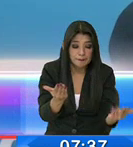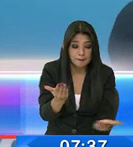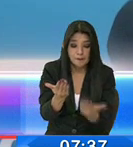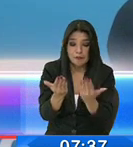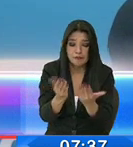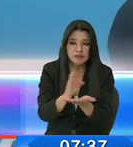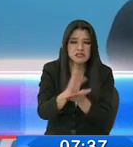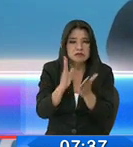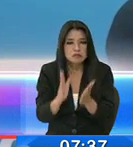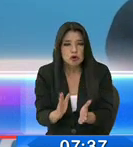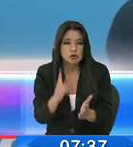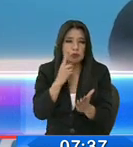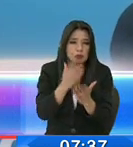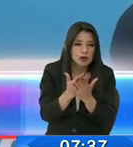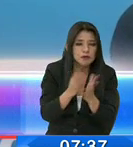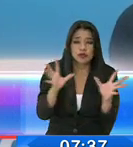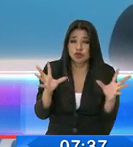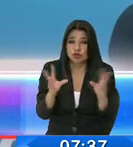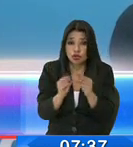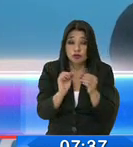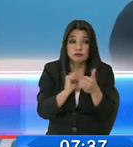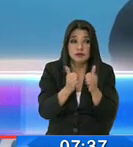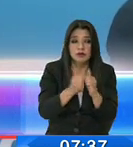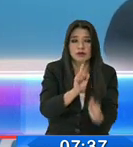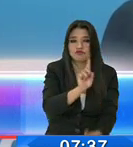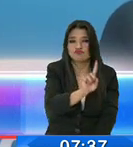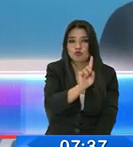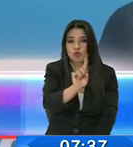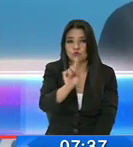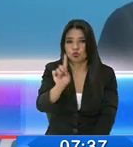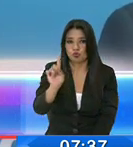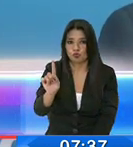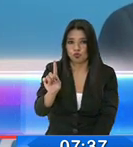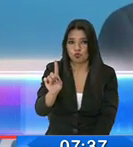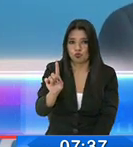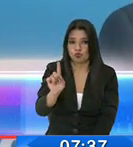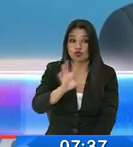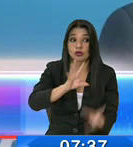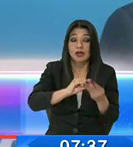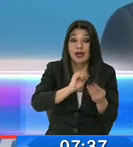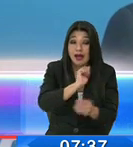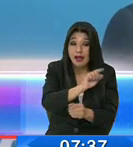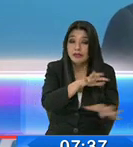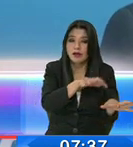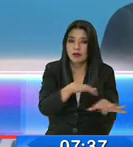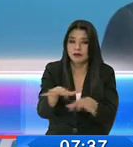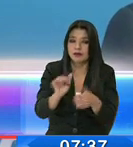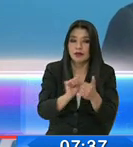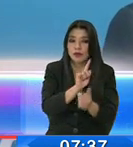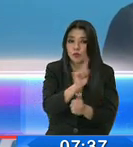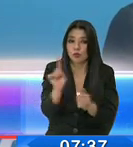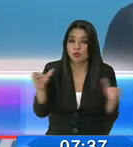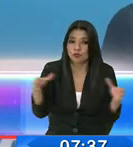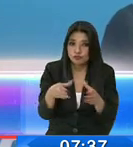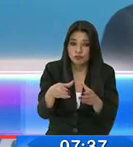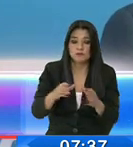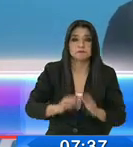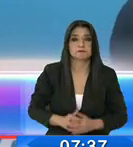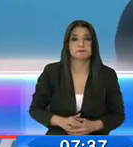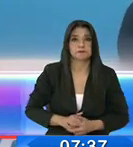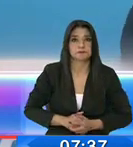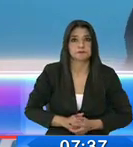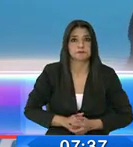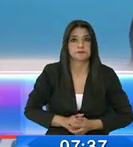con cada uno de los individuos acusados y con cada uno de los hechos delictivos planteados